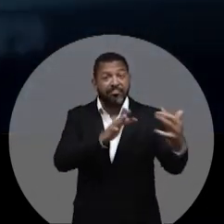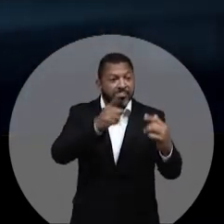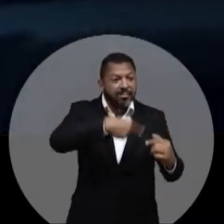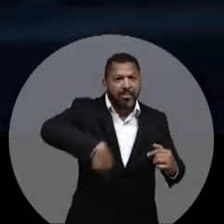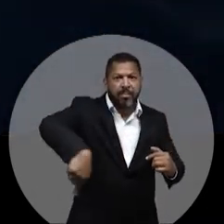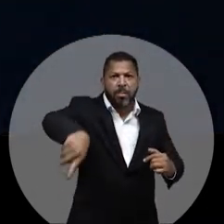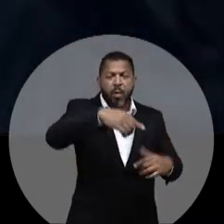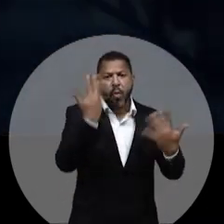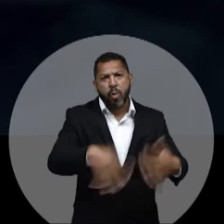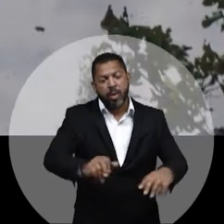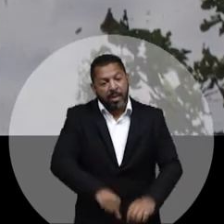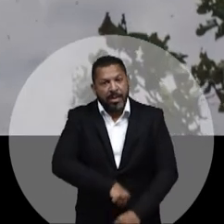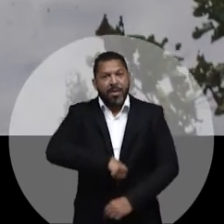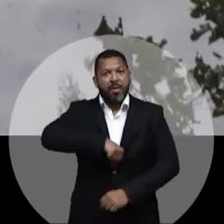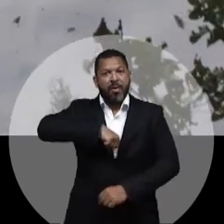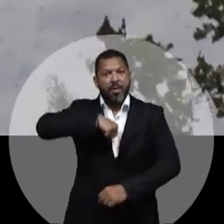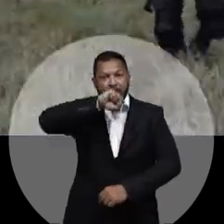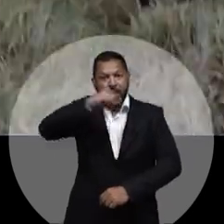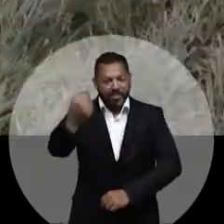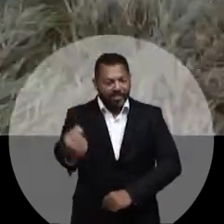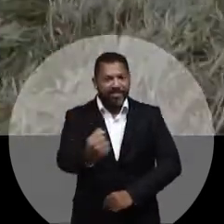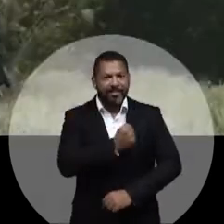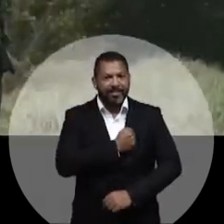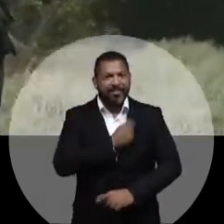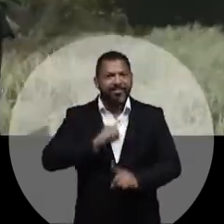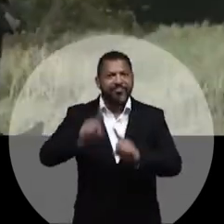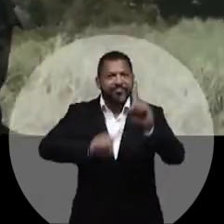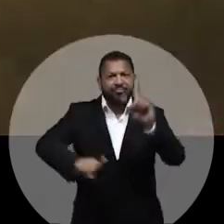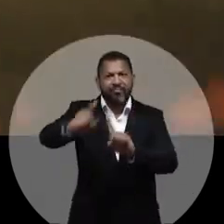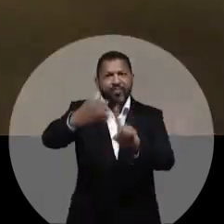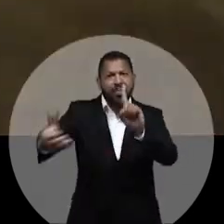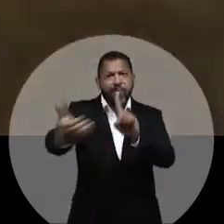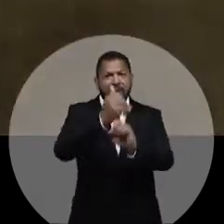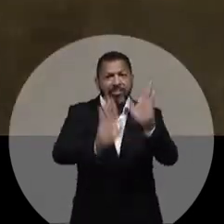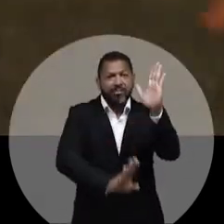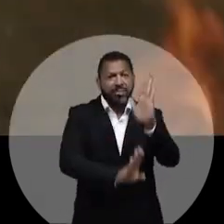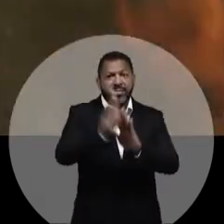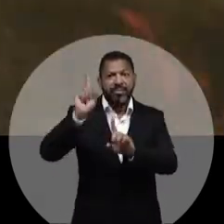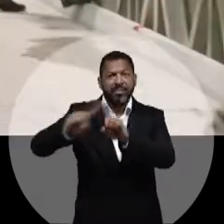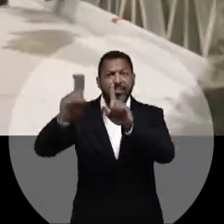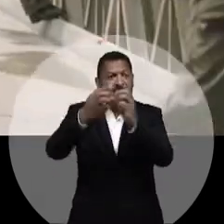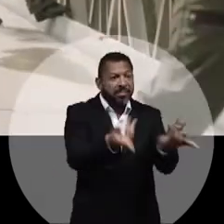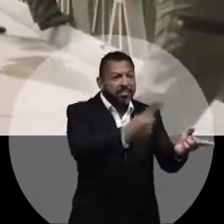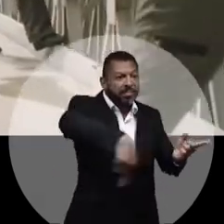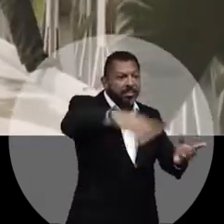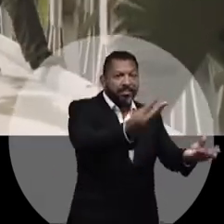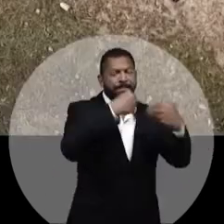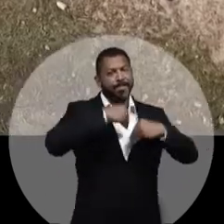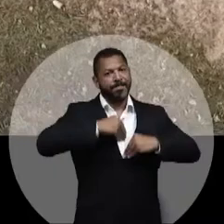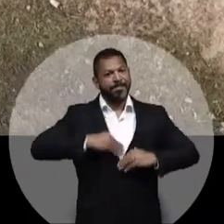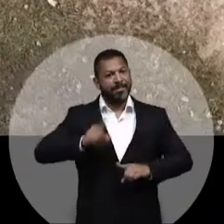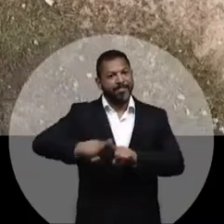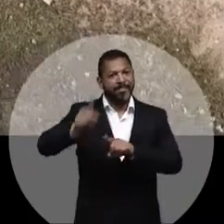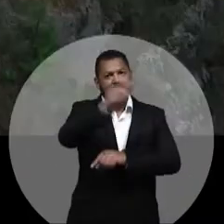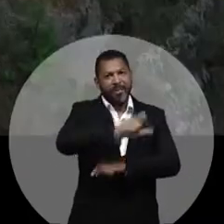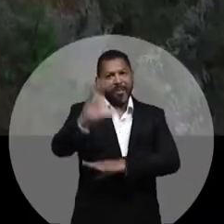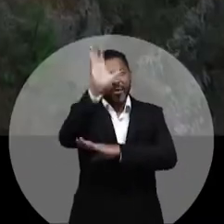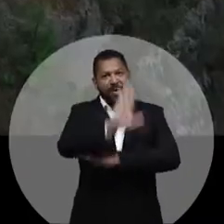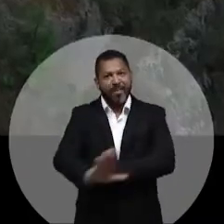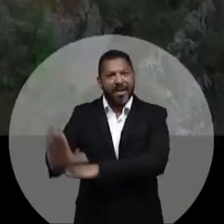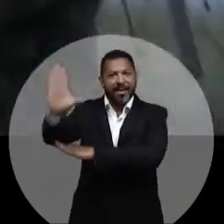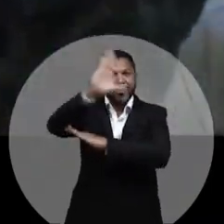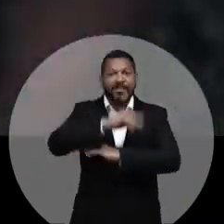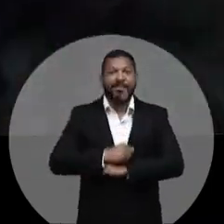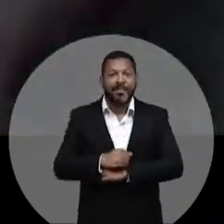y batallas han llevado con honor y valentía la victoria, el progreso y los sueños de todos nuestros